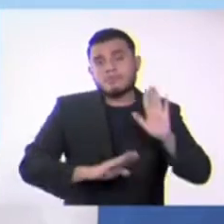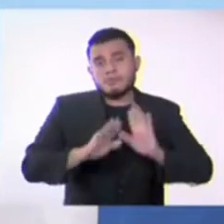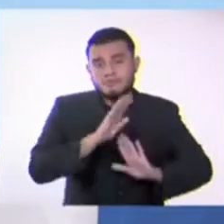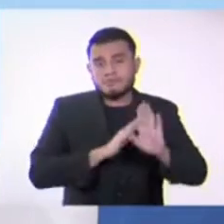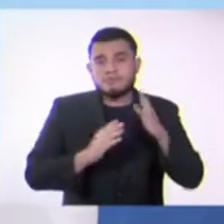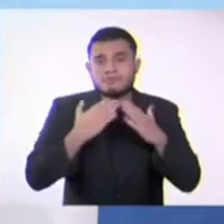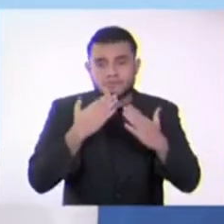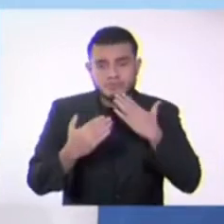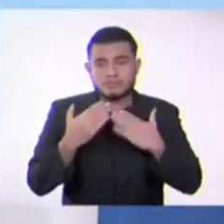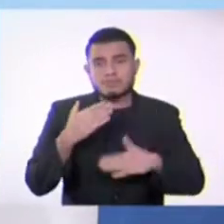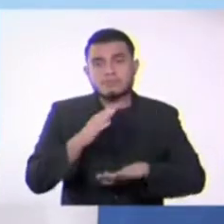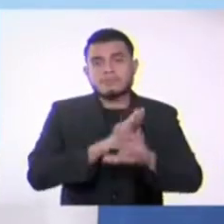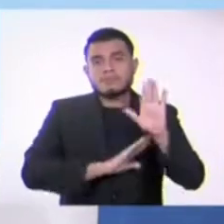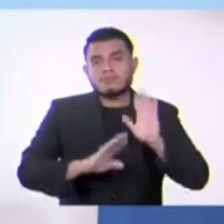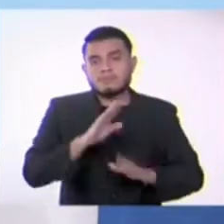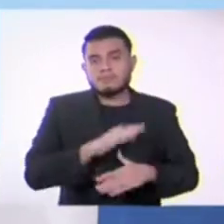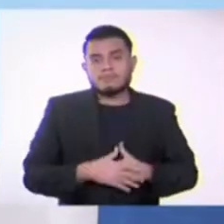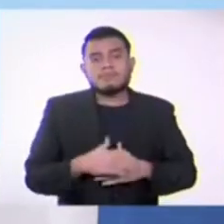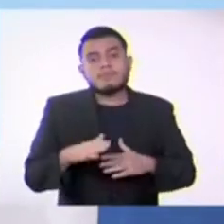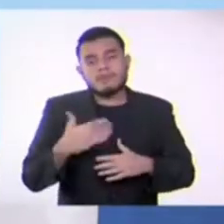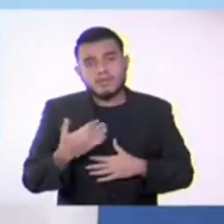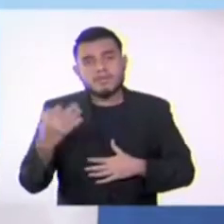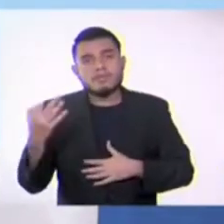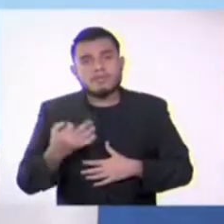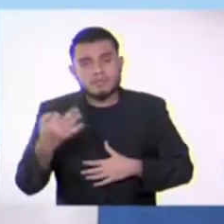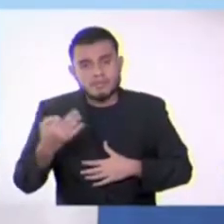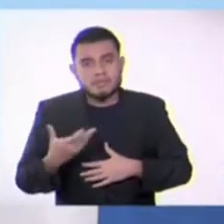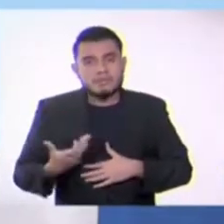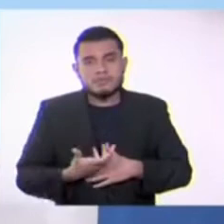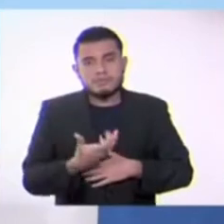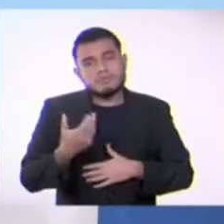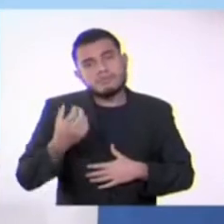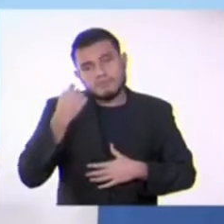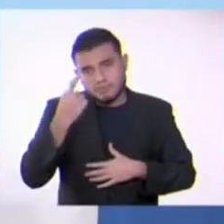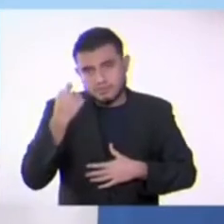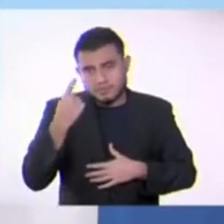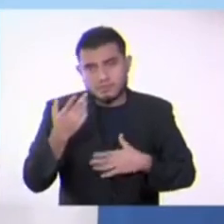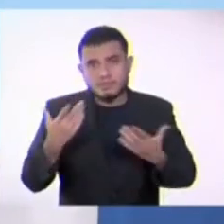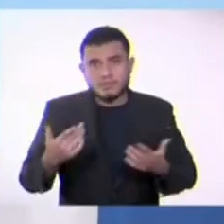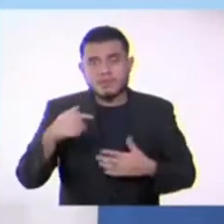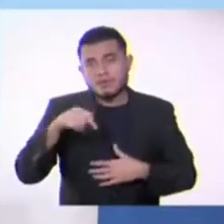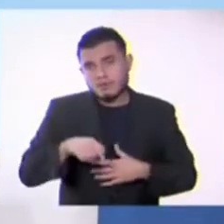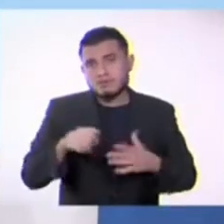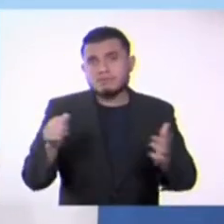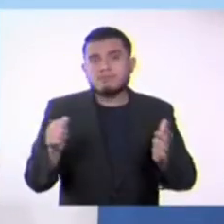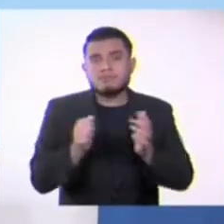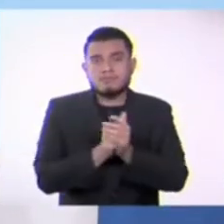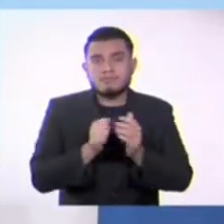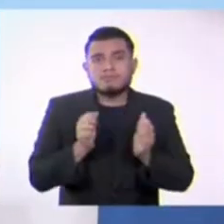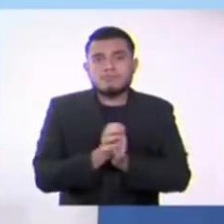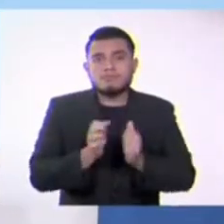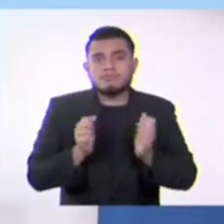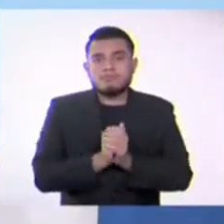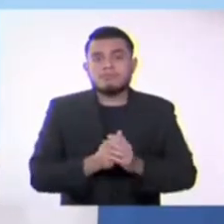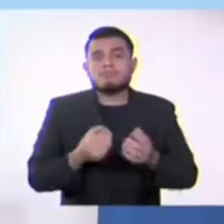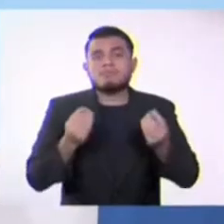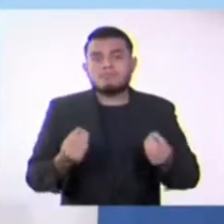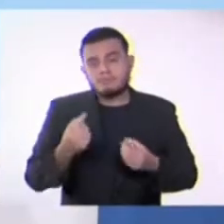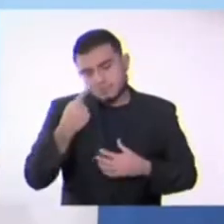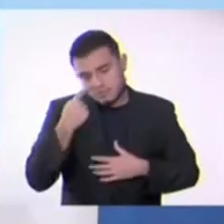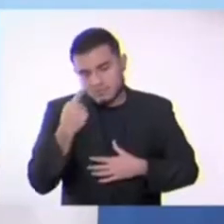explicación histórica, pero que necesitamos comprenderla a la luz de estas situaciones. Sí. ¿Cómo se ve la